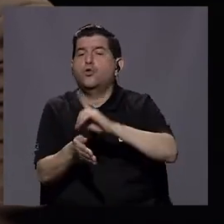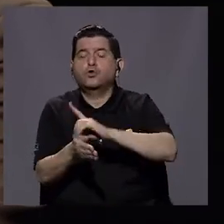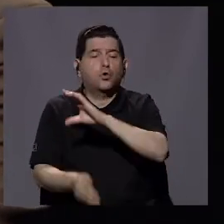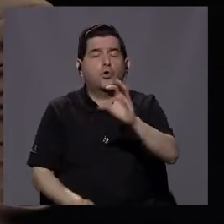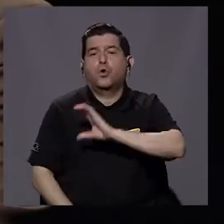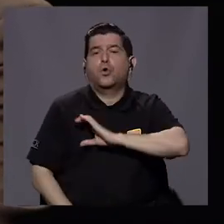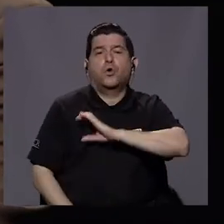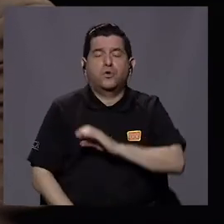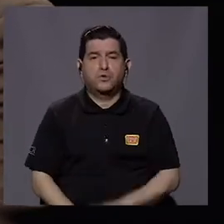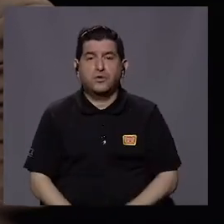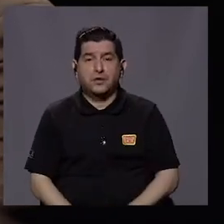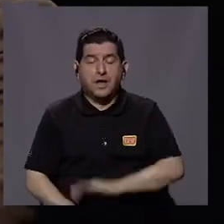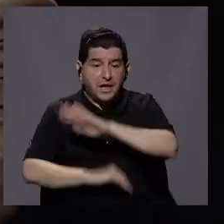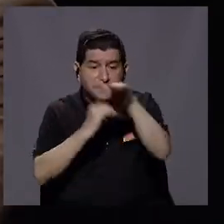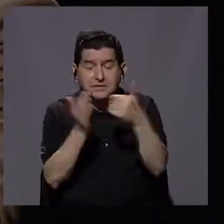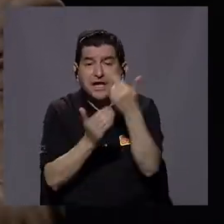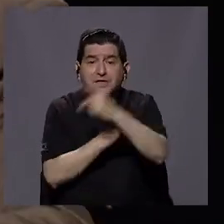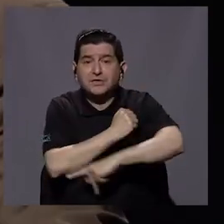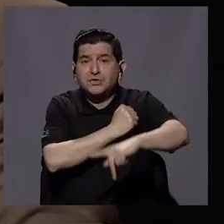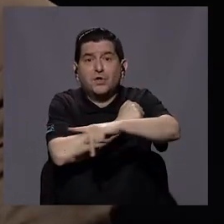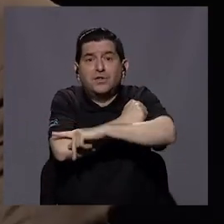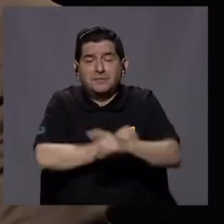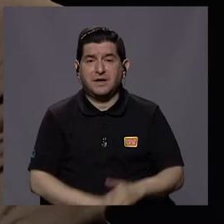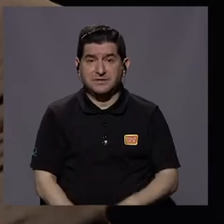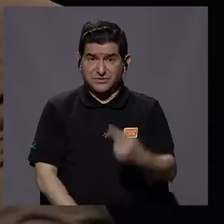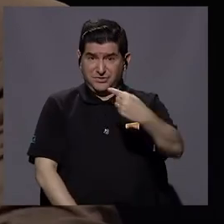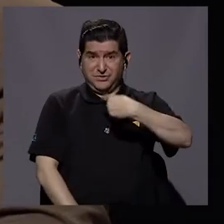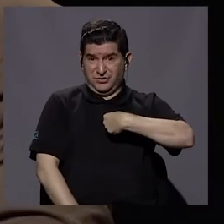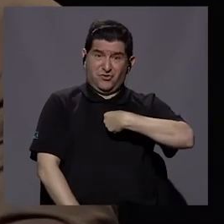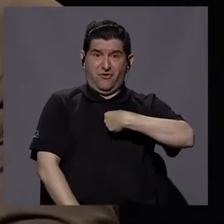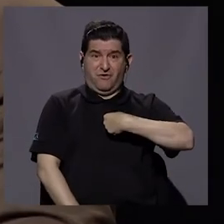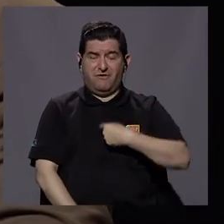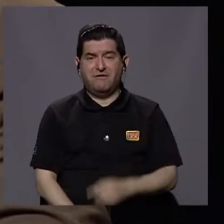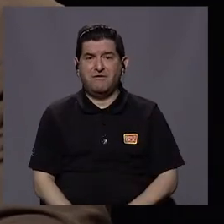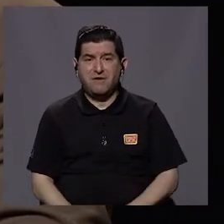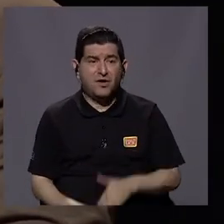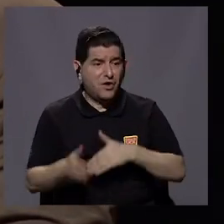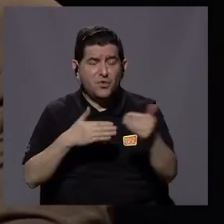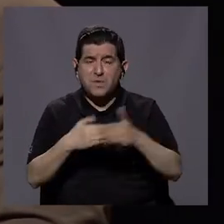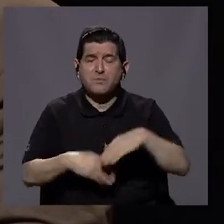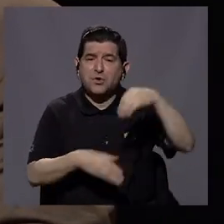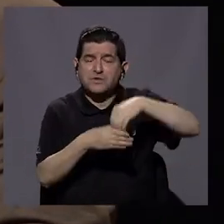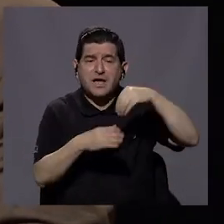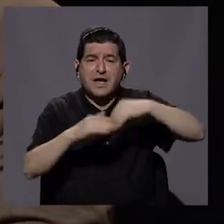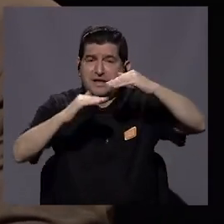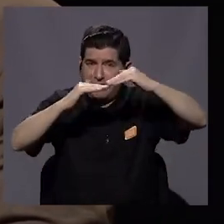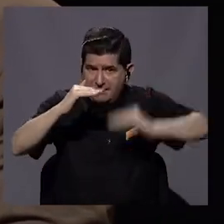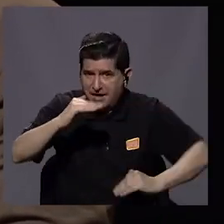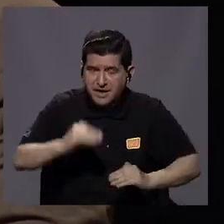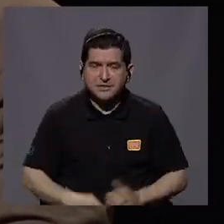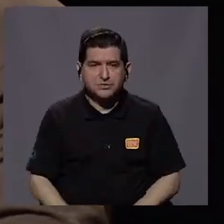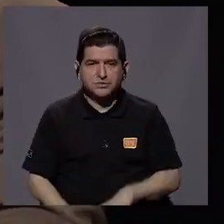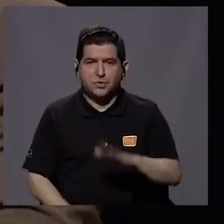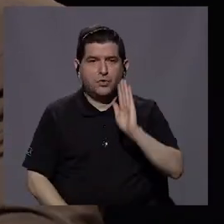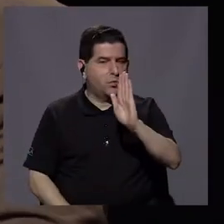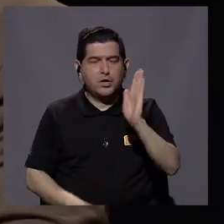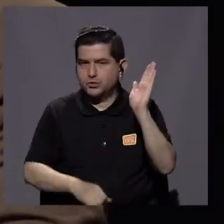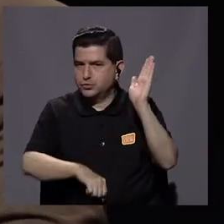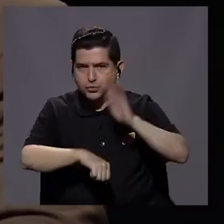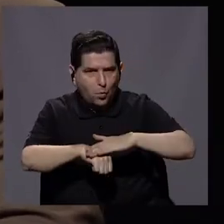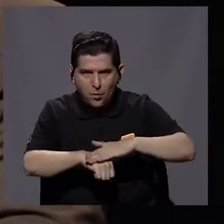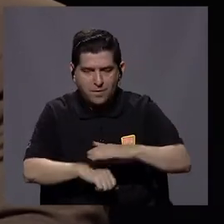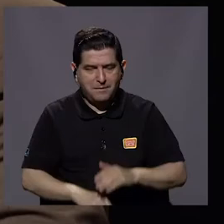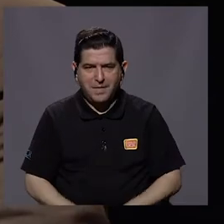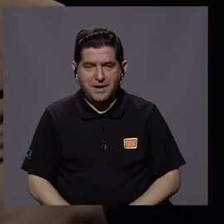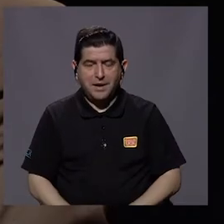médico o el de un policía, abarca la totalidad del país. Es decir, yo, a pesar de que tenga un ingreso bajo, ¿verdad?, porque no es culpa suya